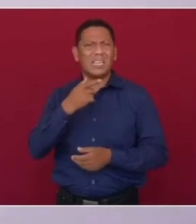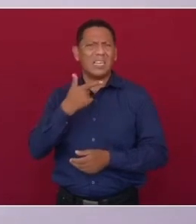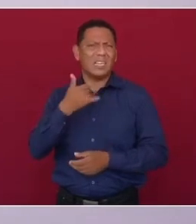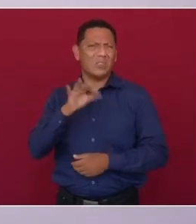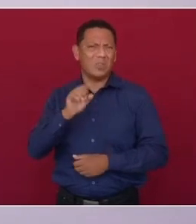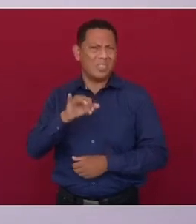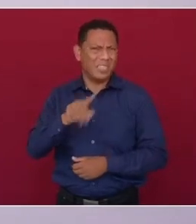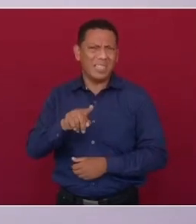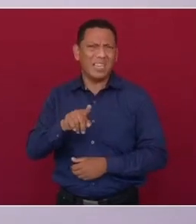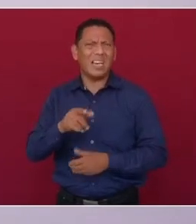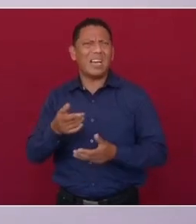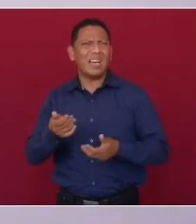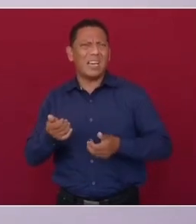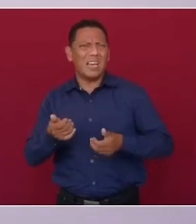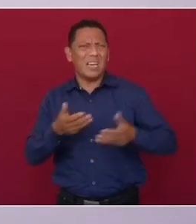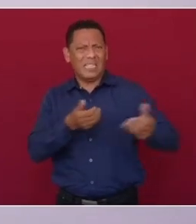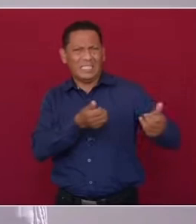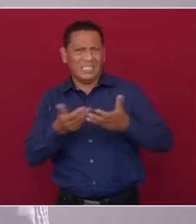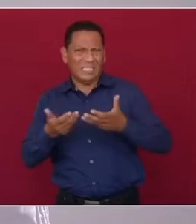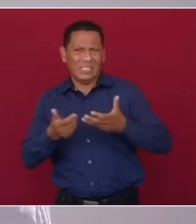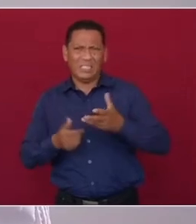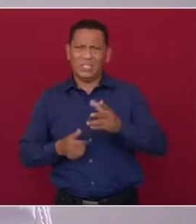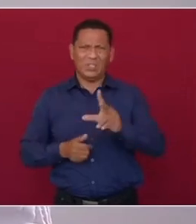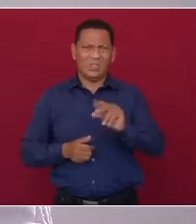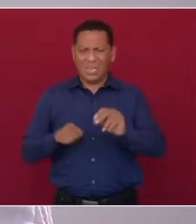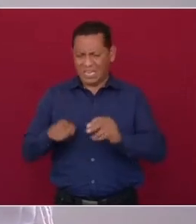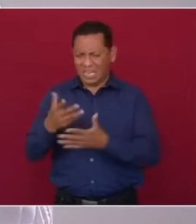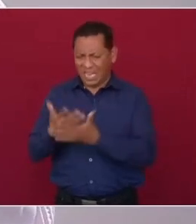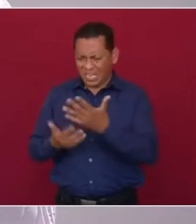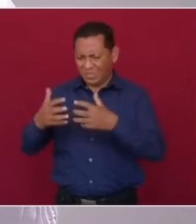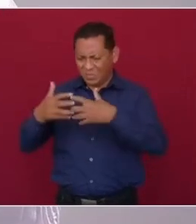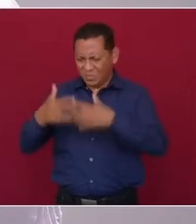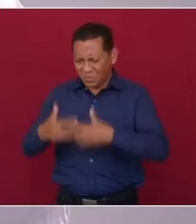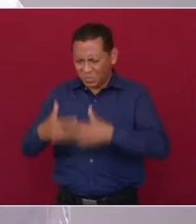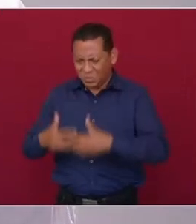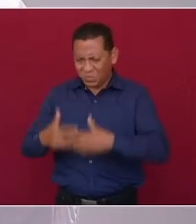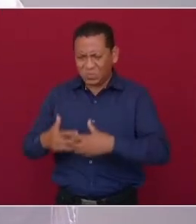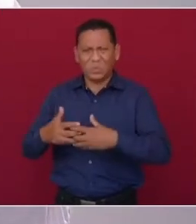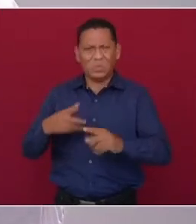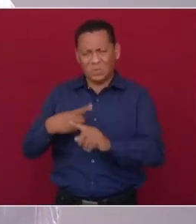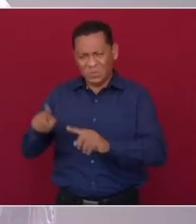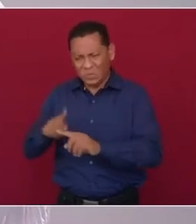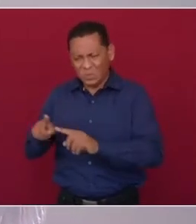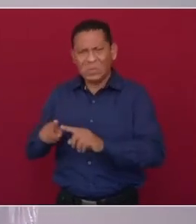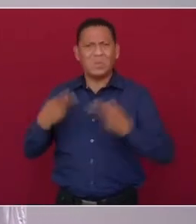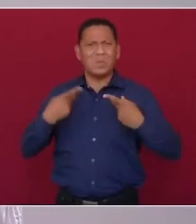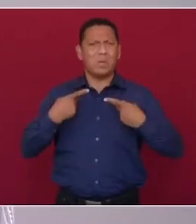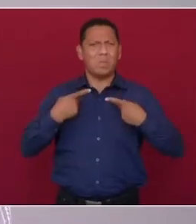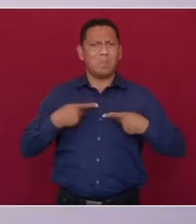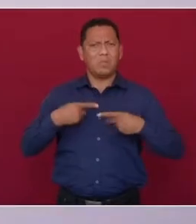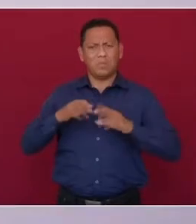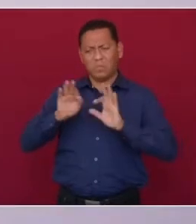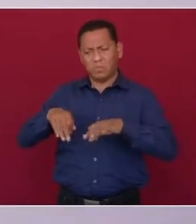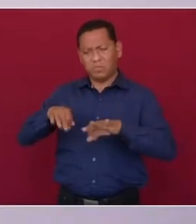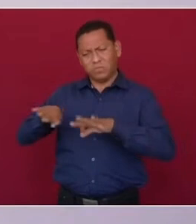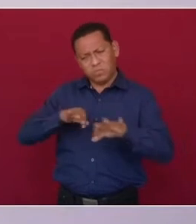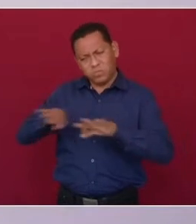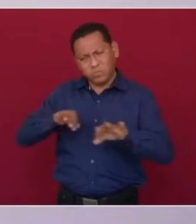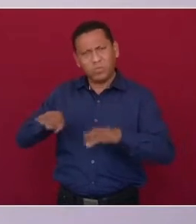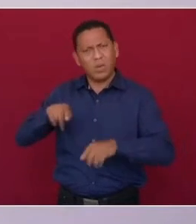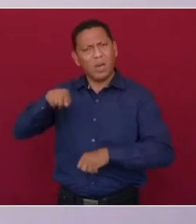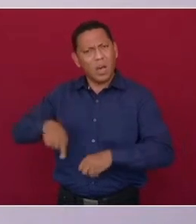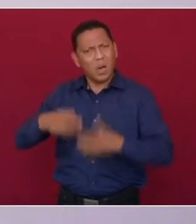ser autosuficientes, crear empleos en el país y dedicar estos combustibles al mercado